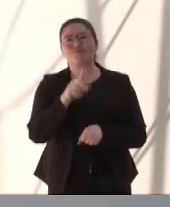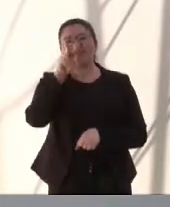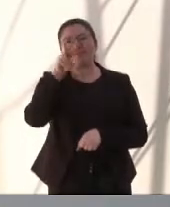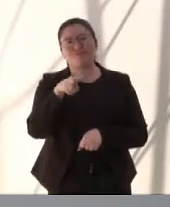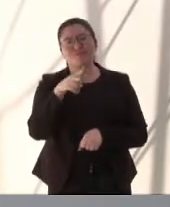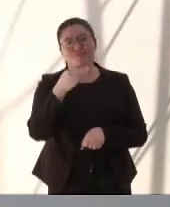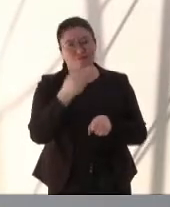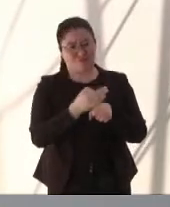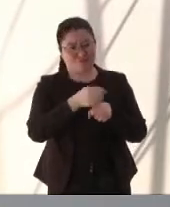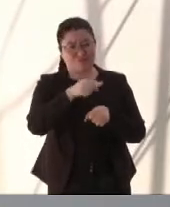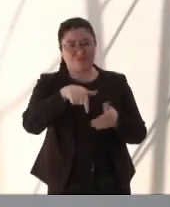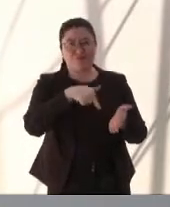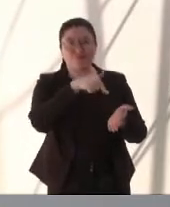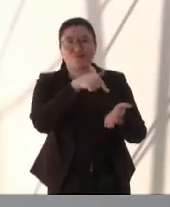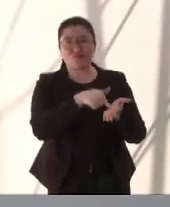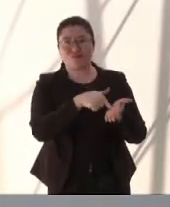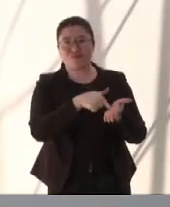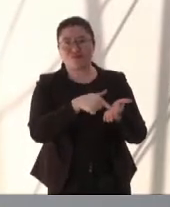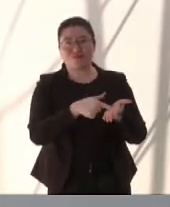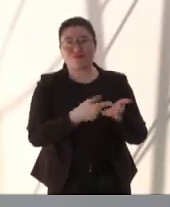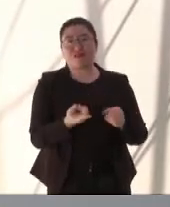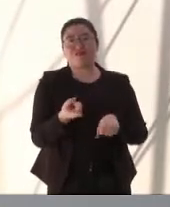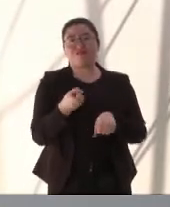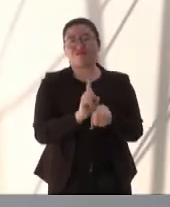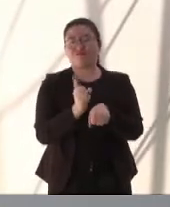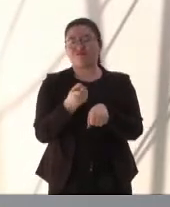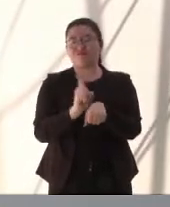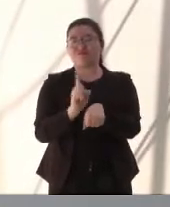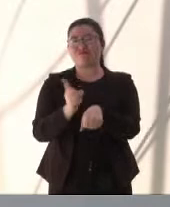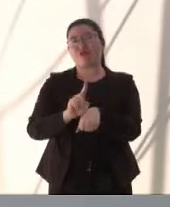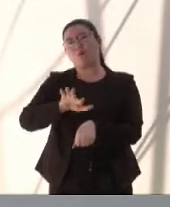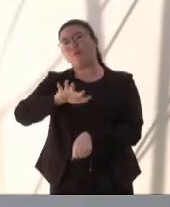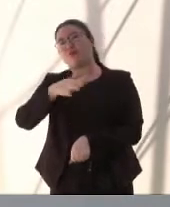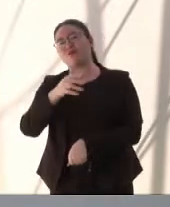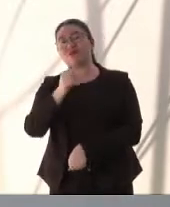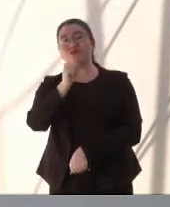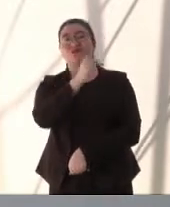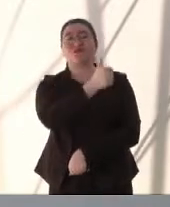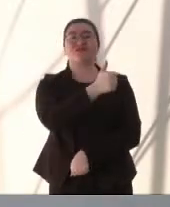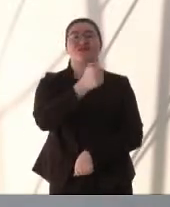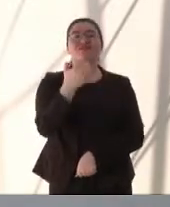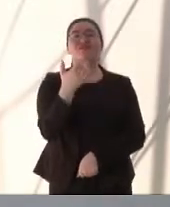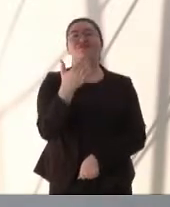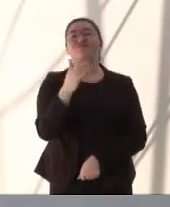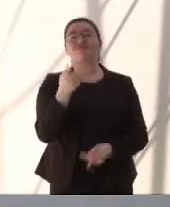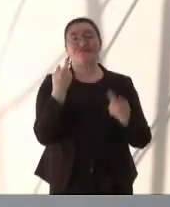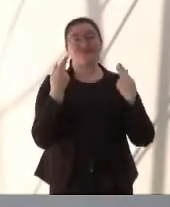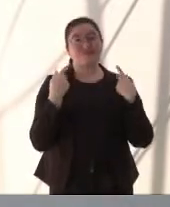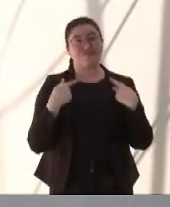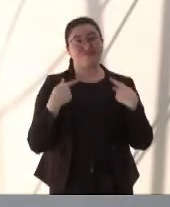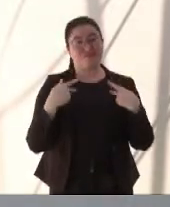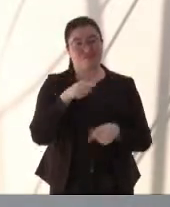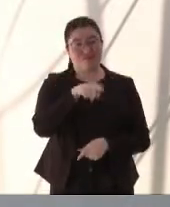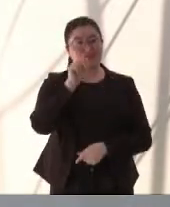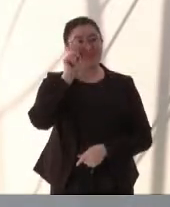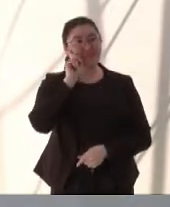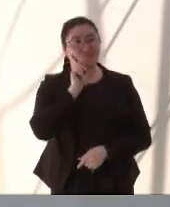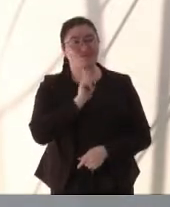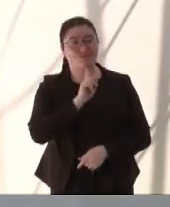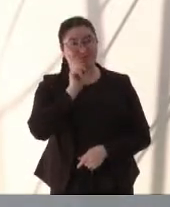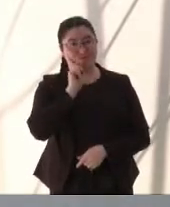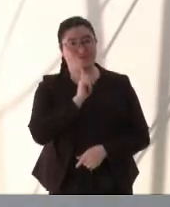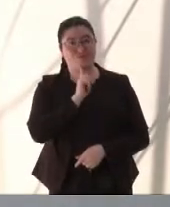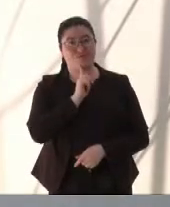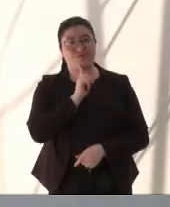este equipamiento todos los días se atiende por lo menos a 650 mujeres. A